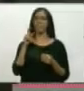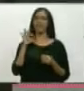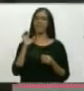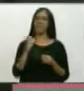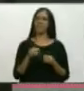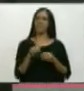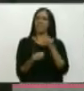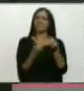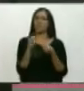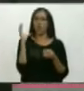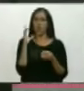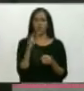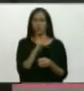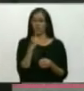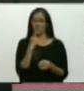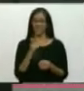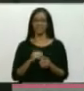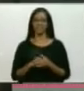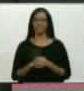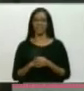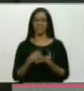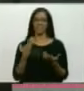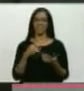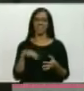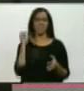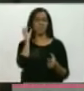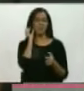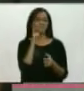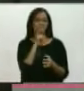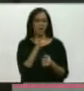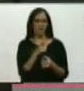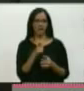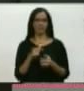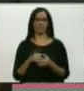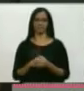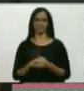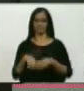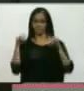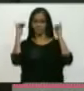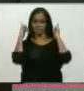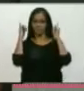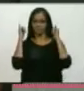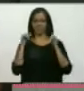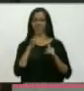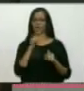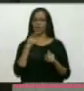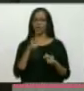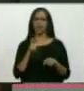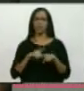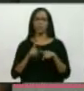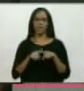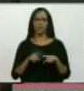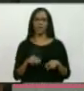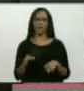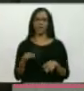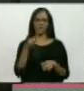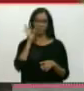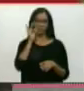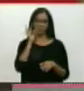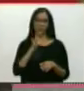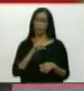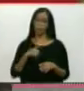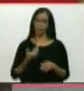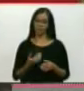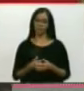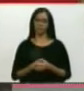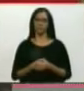fue, se fue de chicas malas. De farras. Y no le dijo a su primo que la burundanga no se podía meter por la nariz. ¿Y